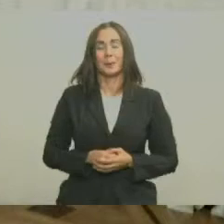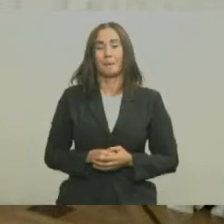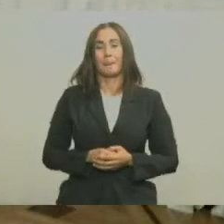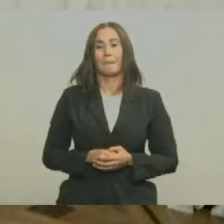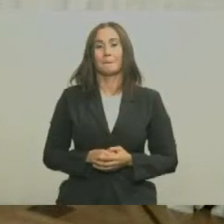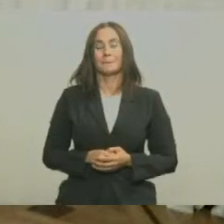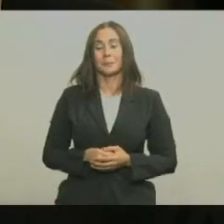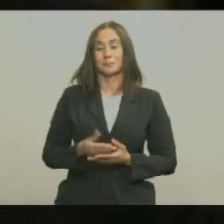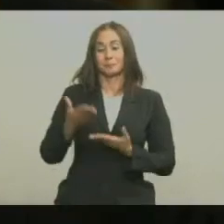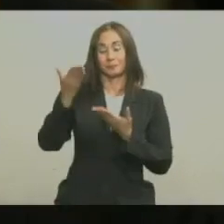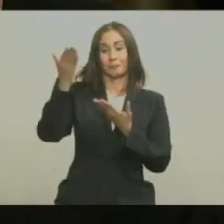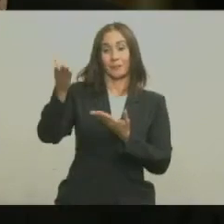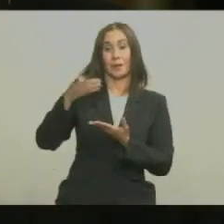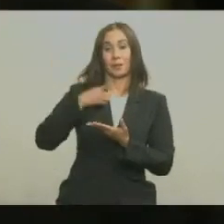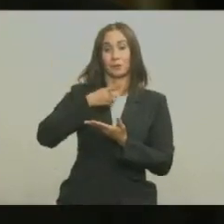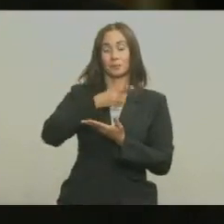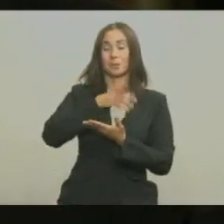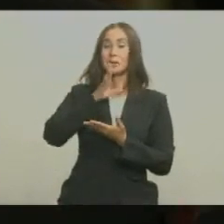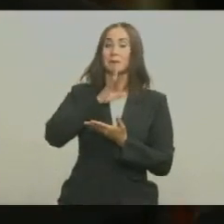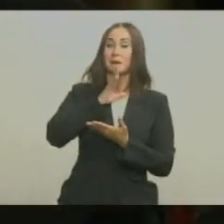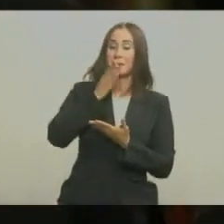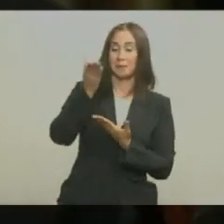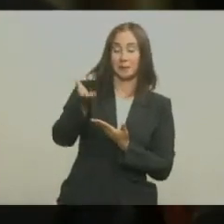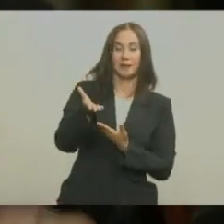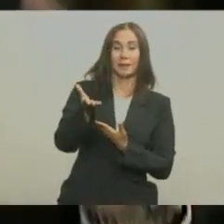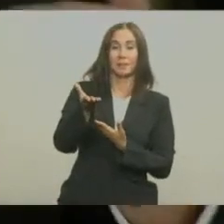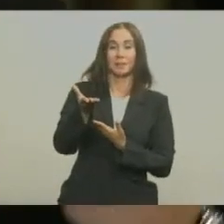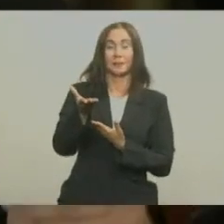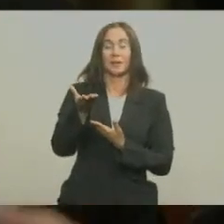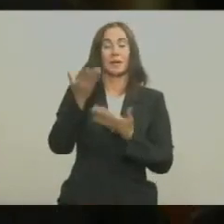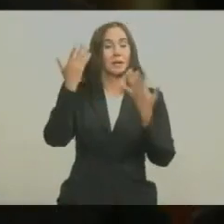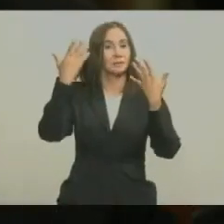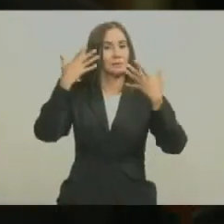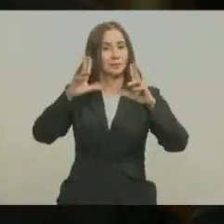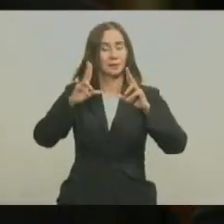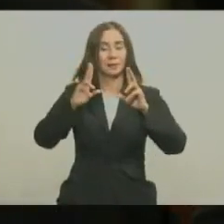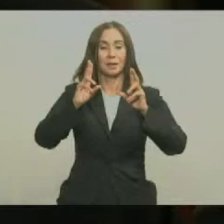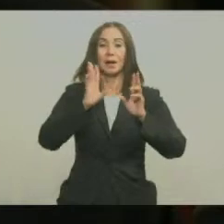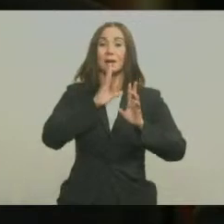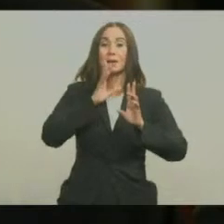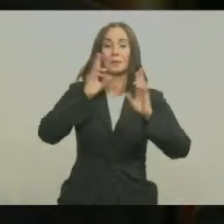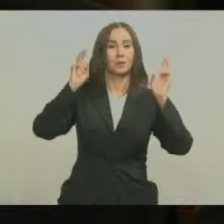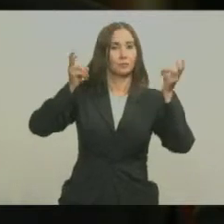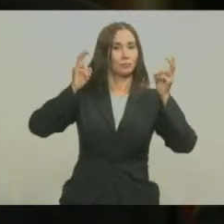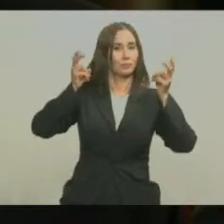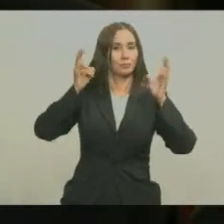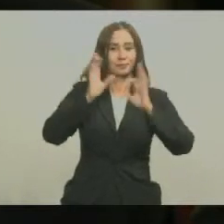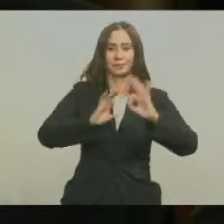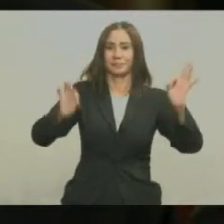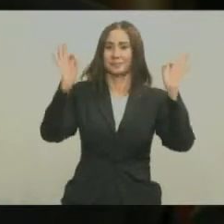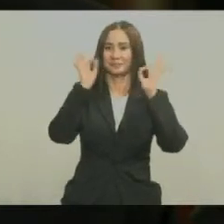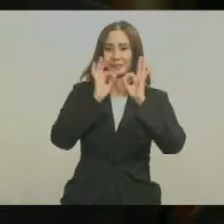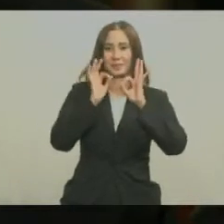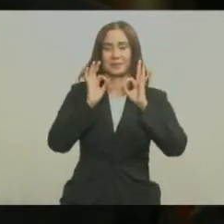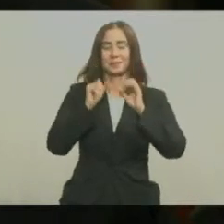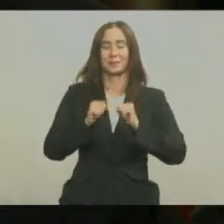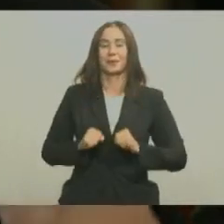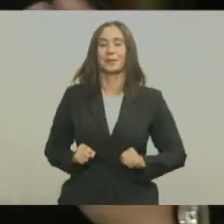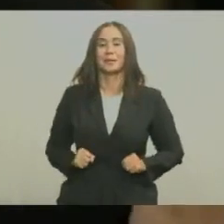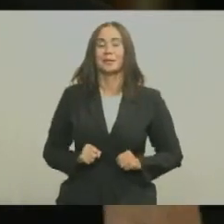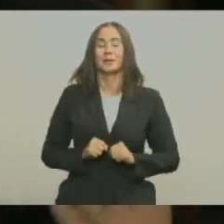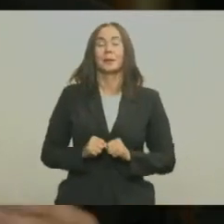Los colegas que han intervenido han agotado los puntos esenciales